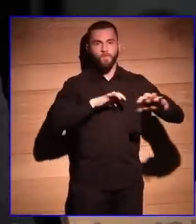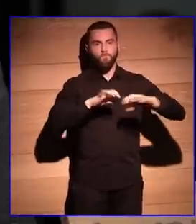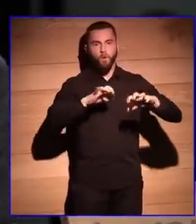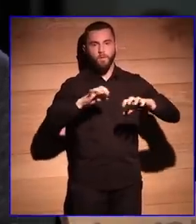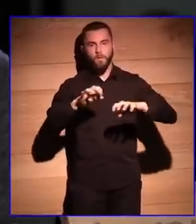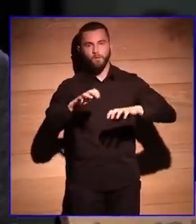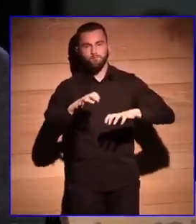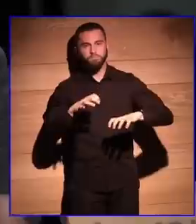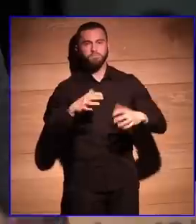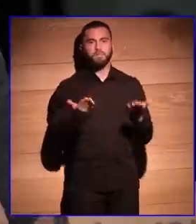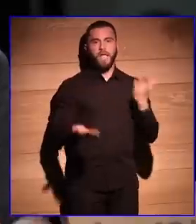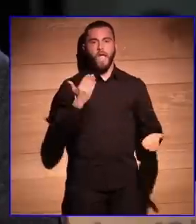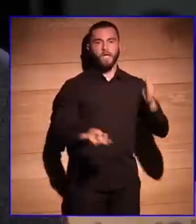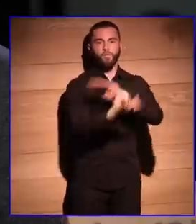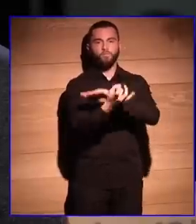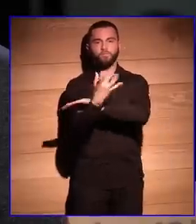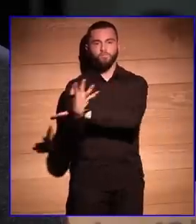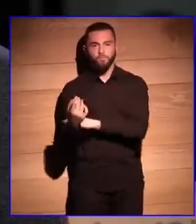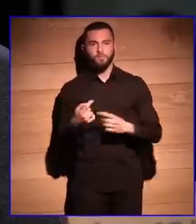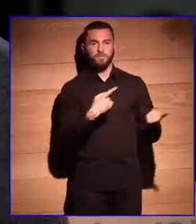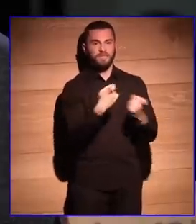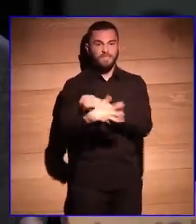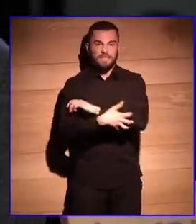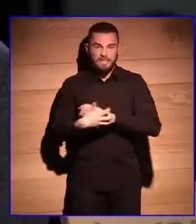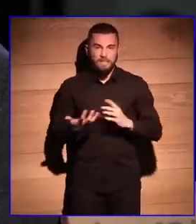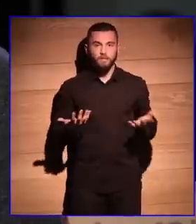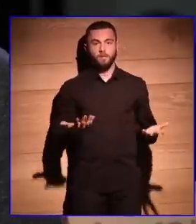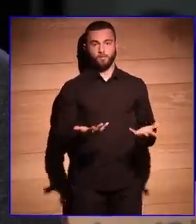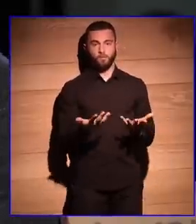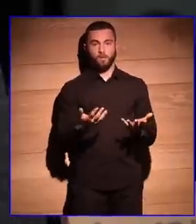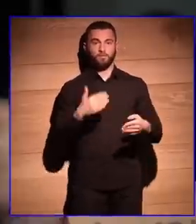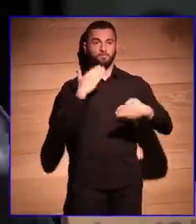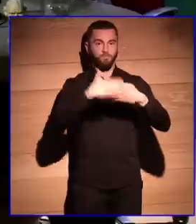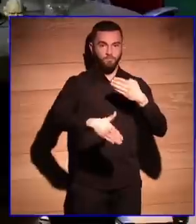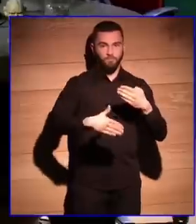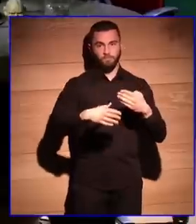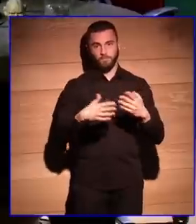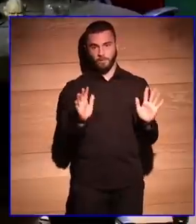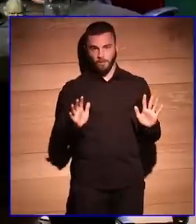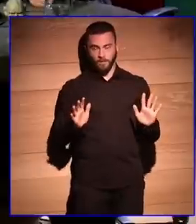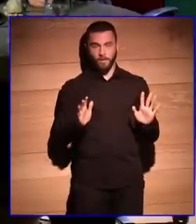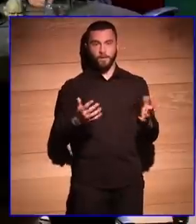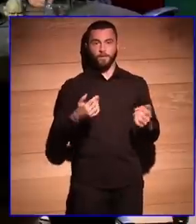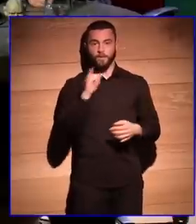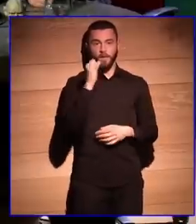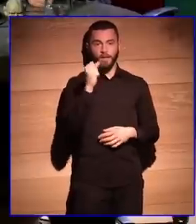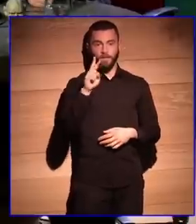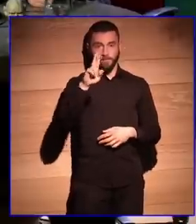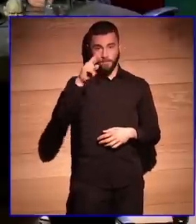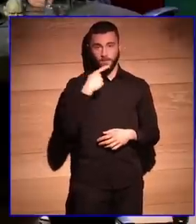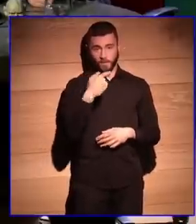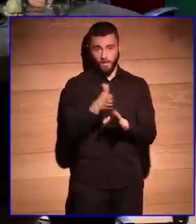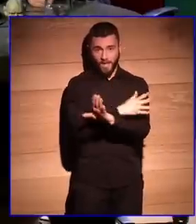generando equilibrios necesariamente precarios y por lo tanto de duración limitada. Pero además es que, como decía Javi antes, si el villano te hace